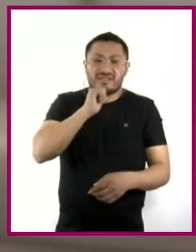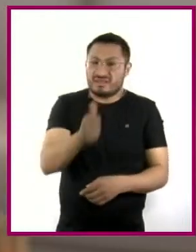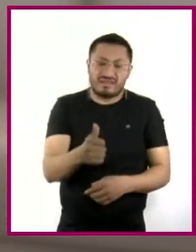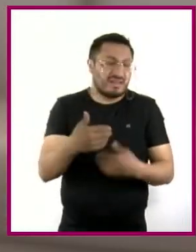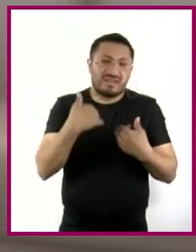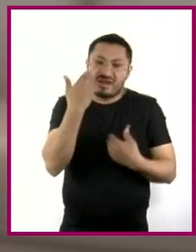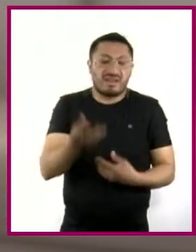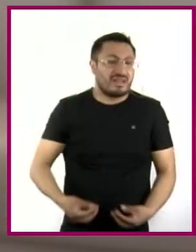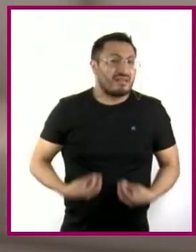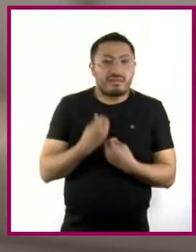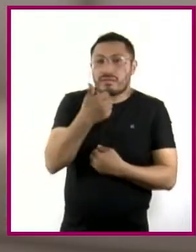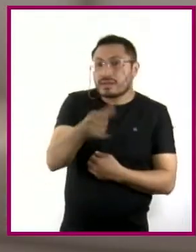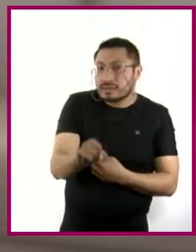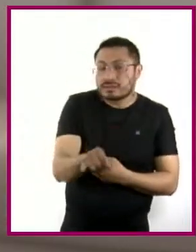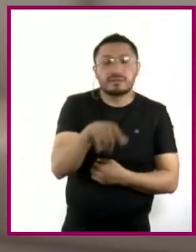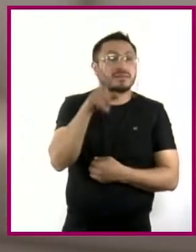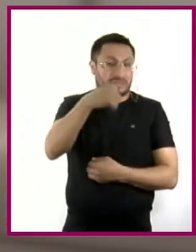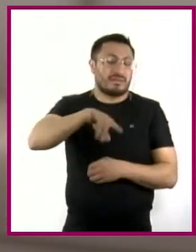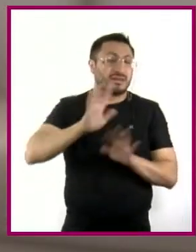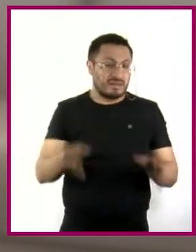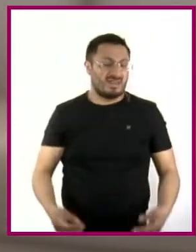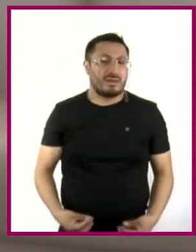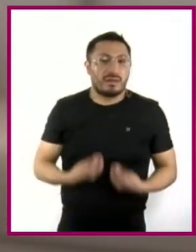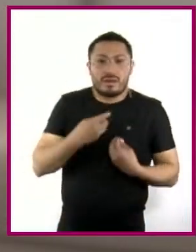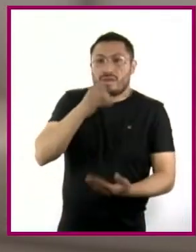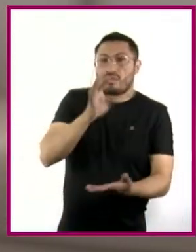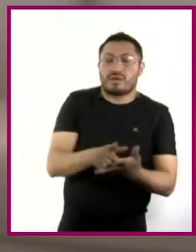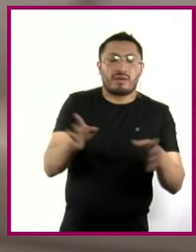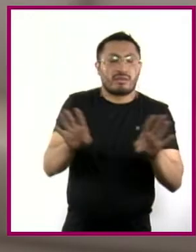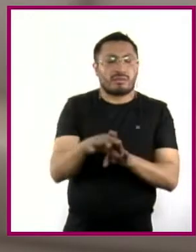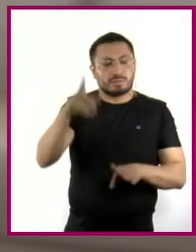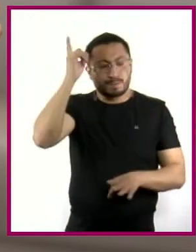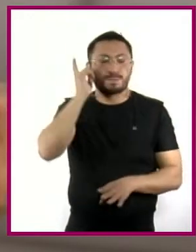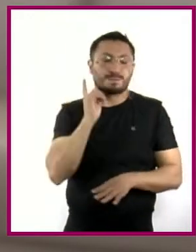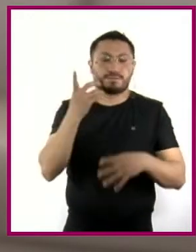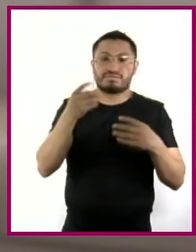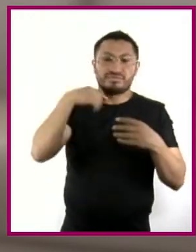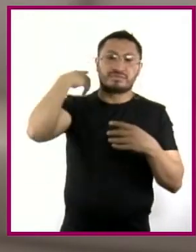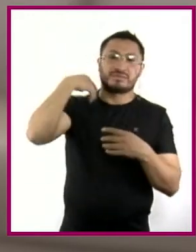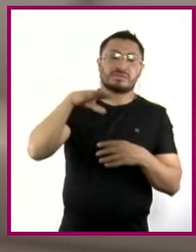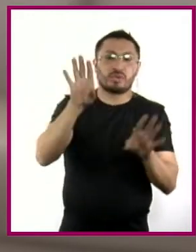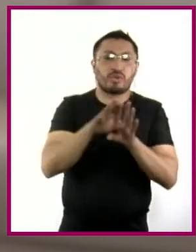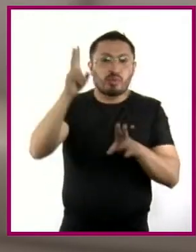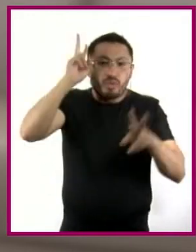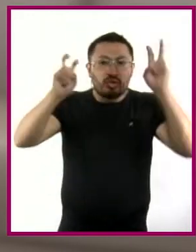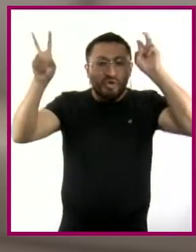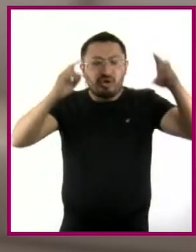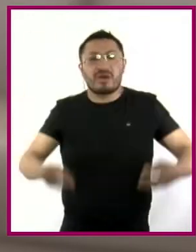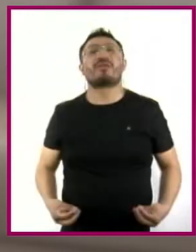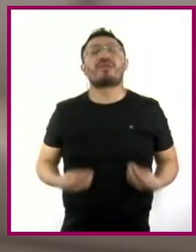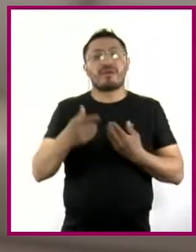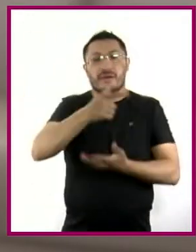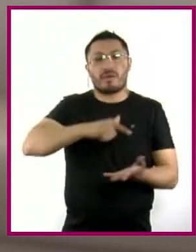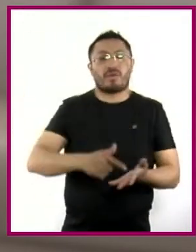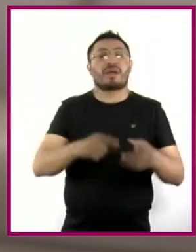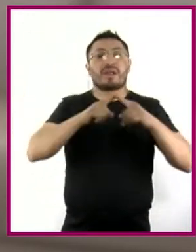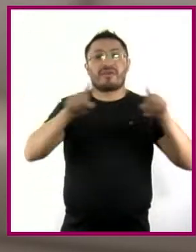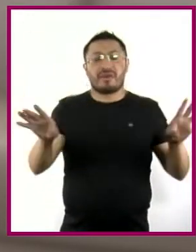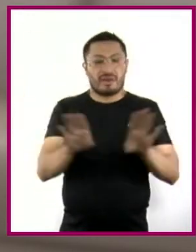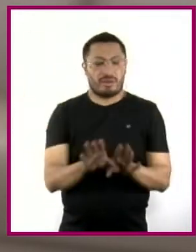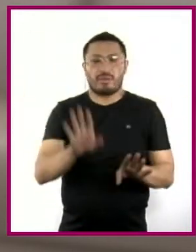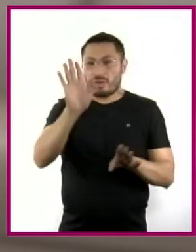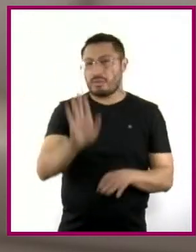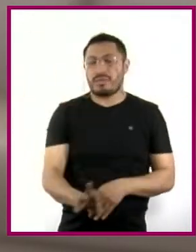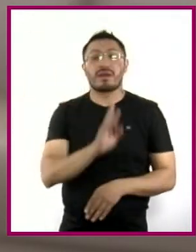Pues porque si lo piensas, ya viven ahí, solo que están como dormidos. Les hacen soñar que viven en otro lugar, que en apariencia es